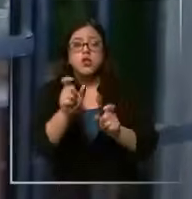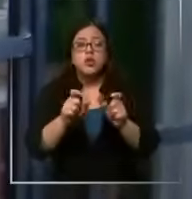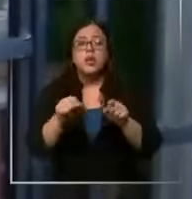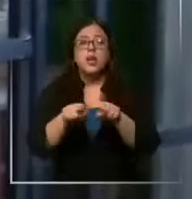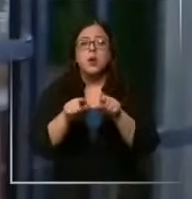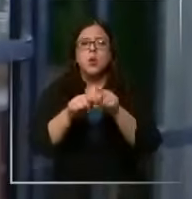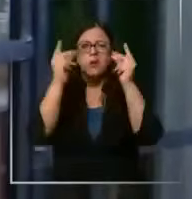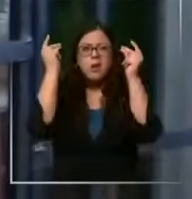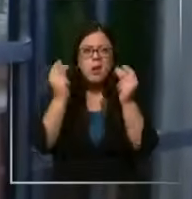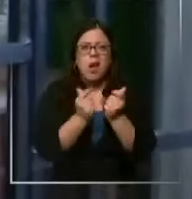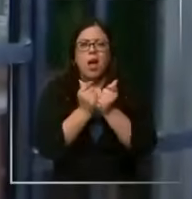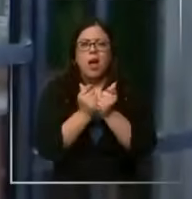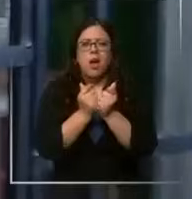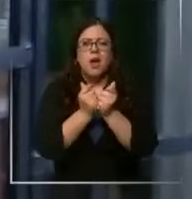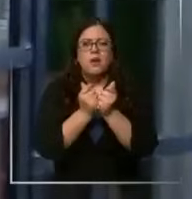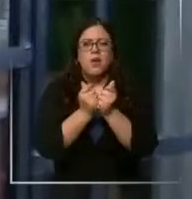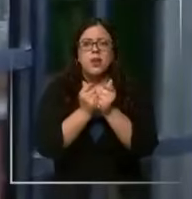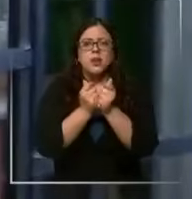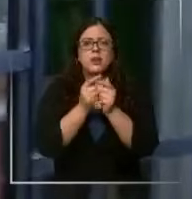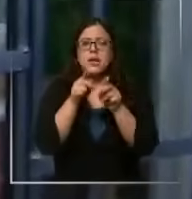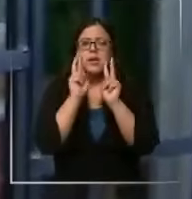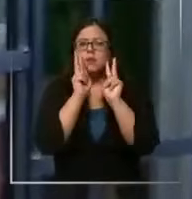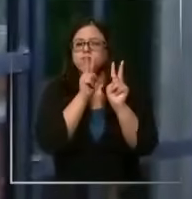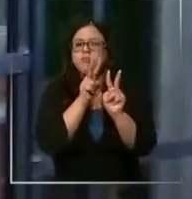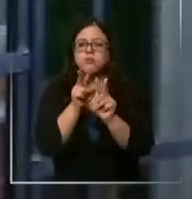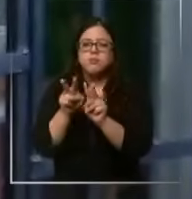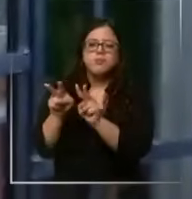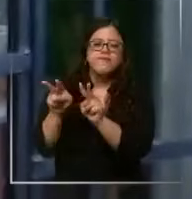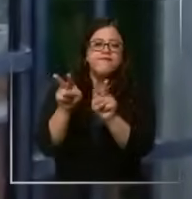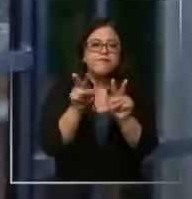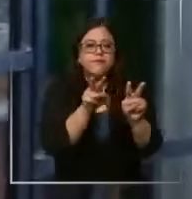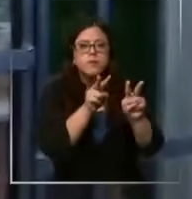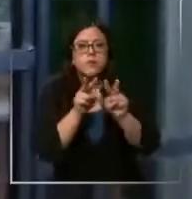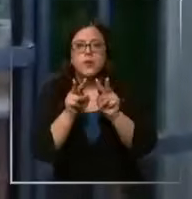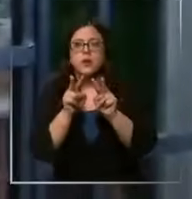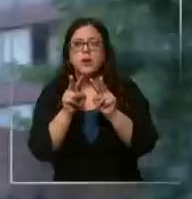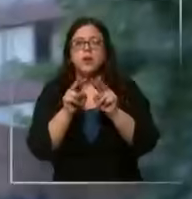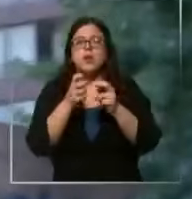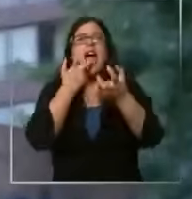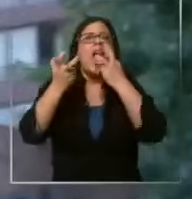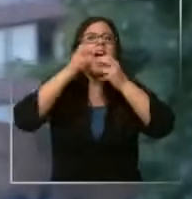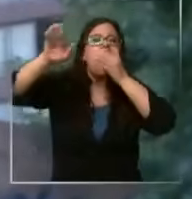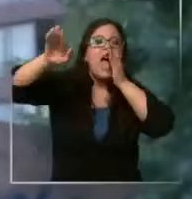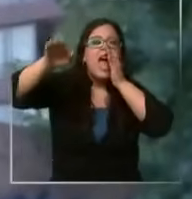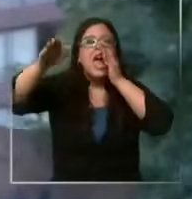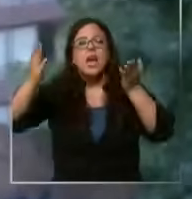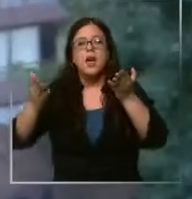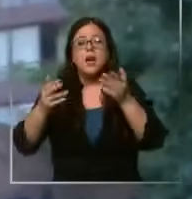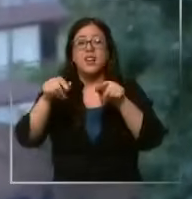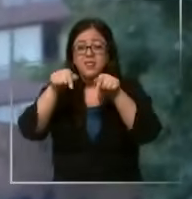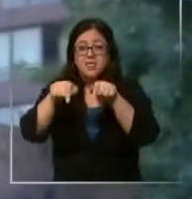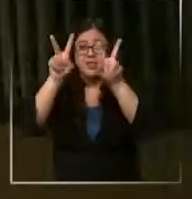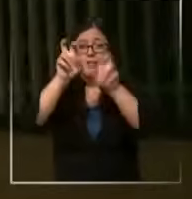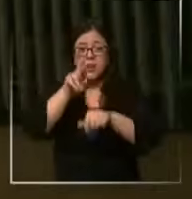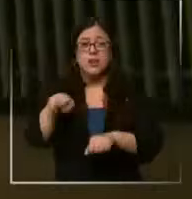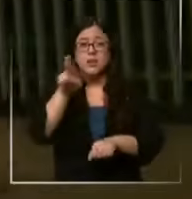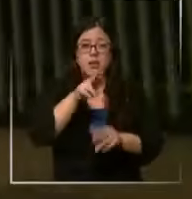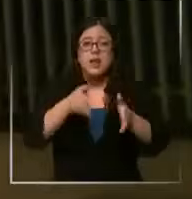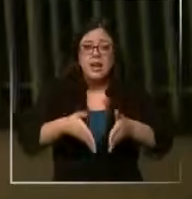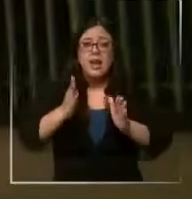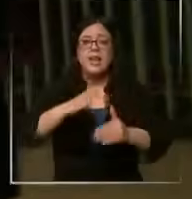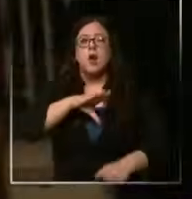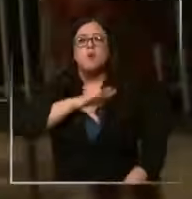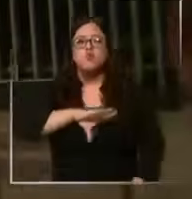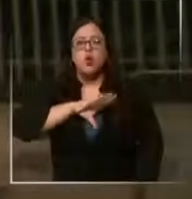muy hábiles. Se hacen siempre, uno siempre está como vigilando, viendo y como que uno grita, ¡ey, ey, ey! Escenas que se registran en la calle